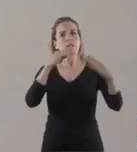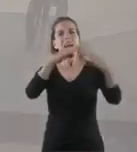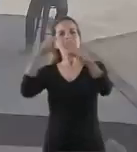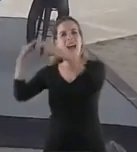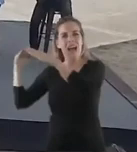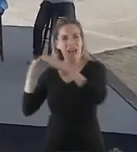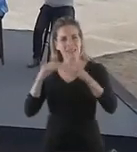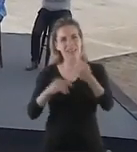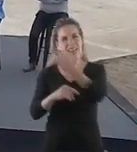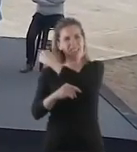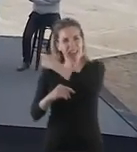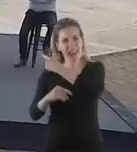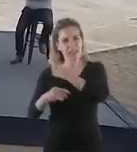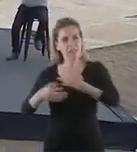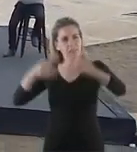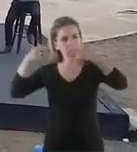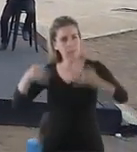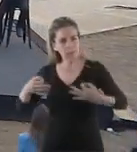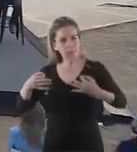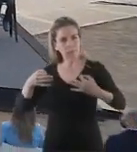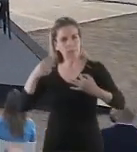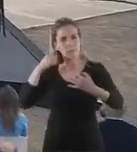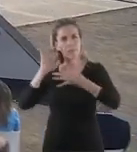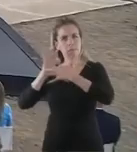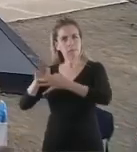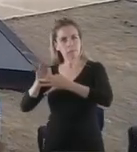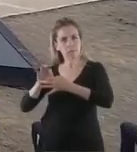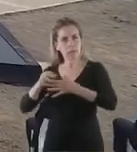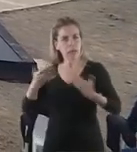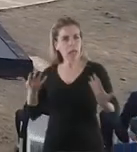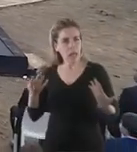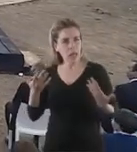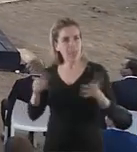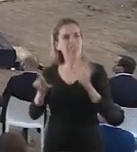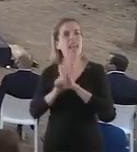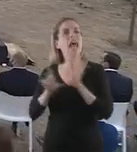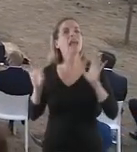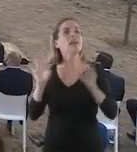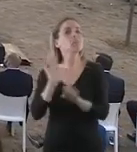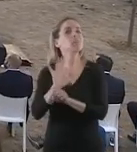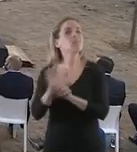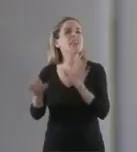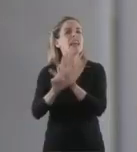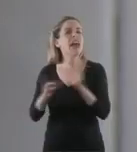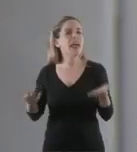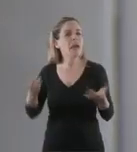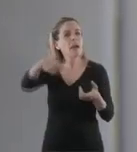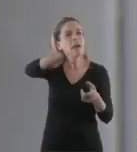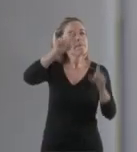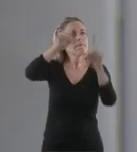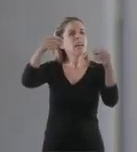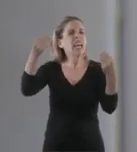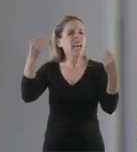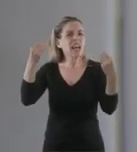eran las de la ley y ustedes se preguntarán qué será eso en el año